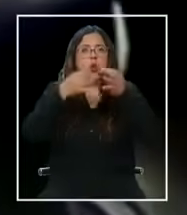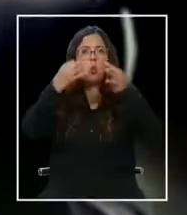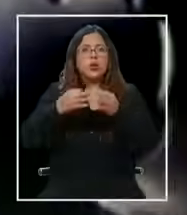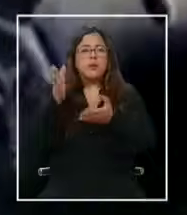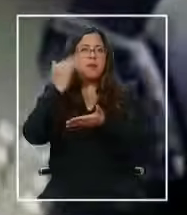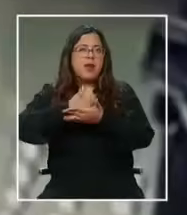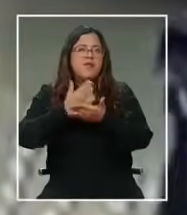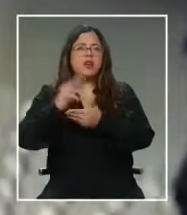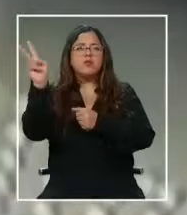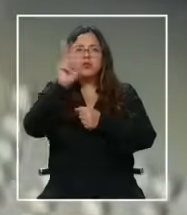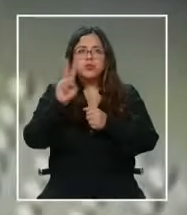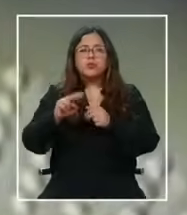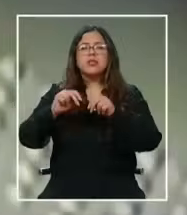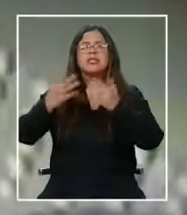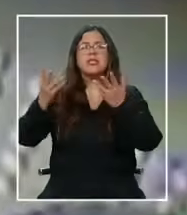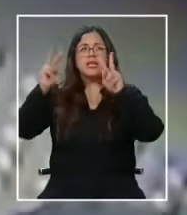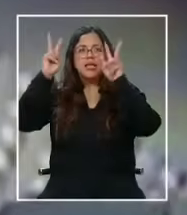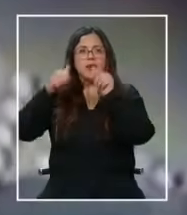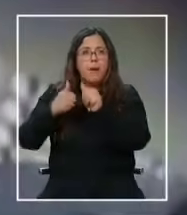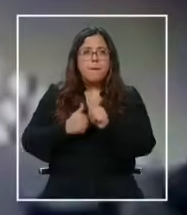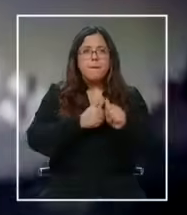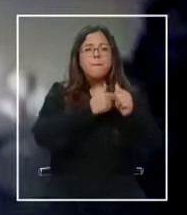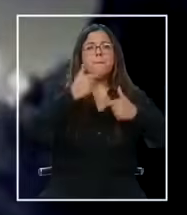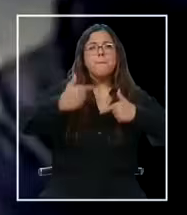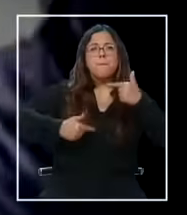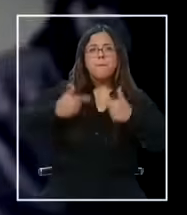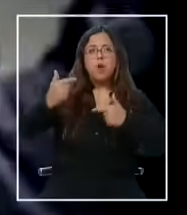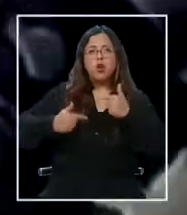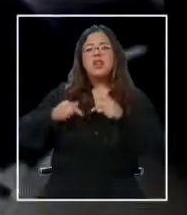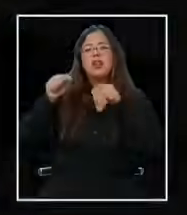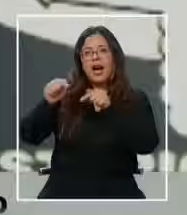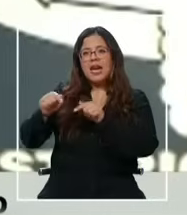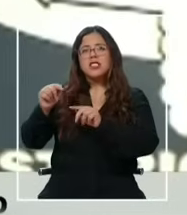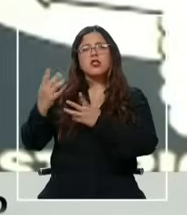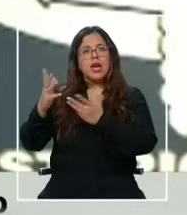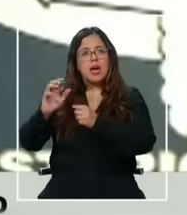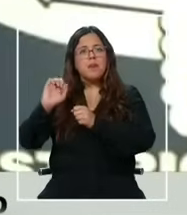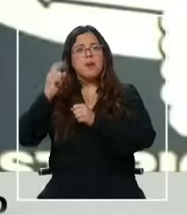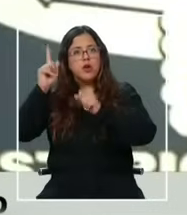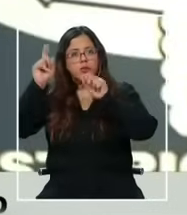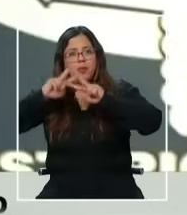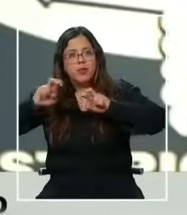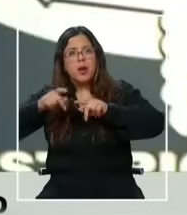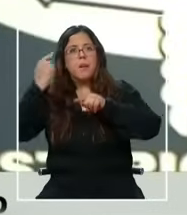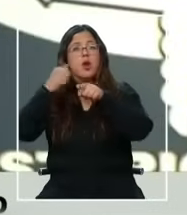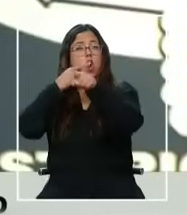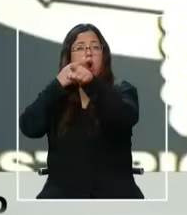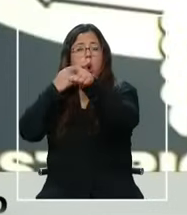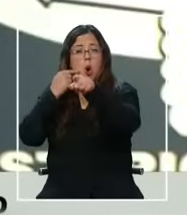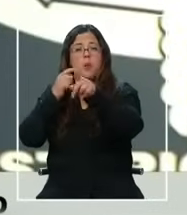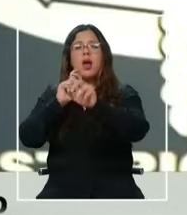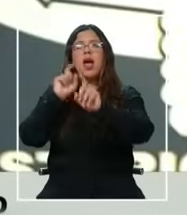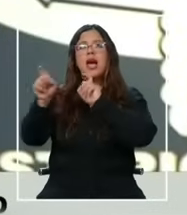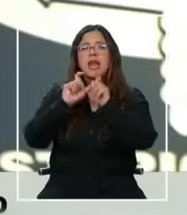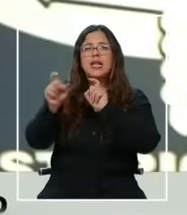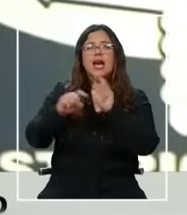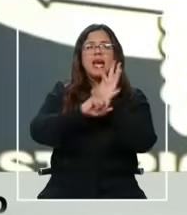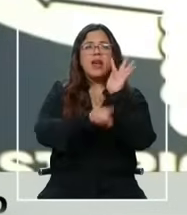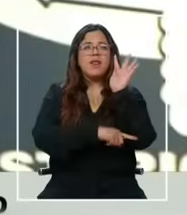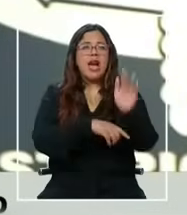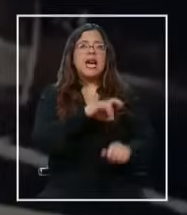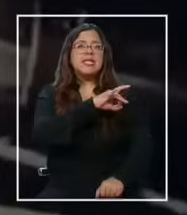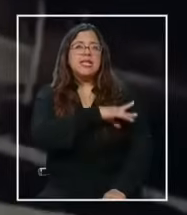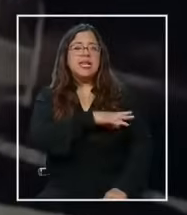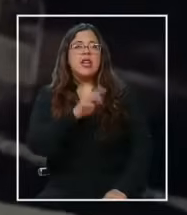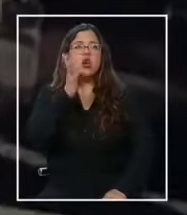investigación política como la línea investigativa que no han podido descartar sin embargo tarek William sa criticó que la fiscalía